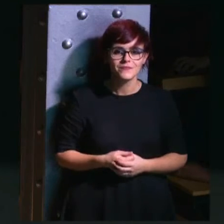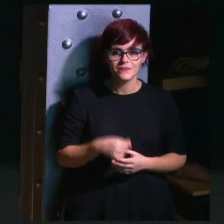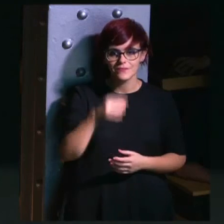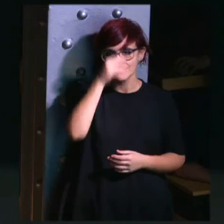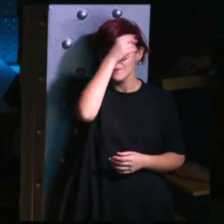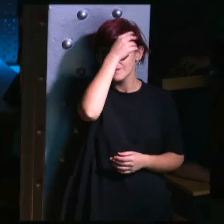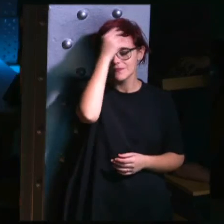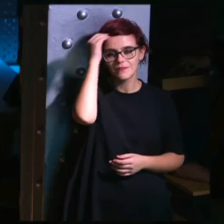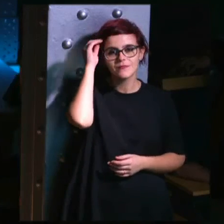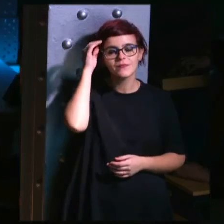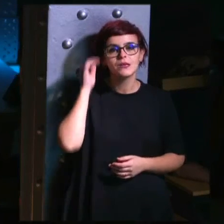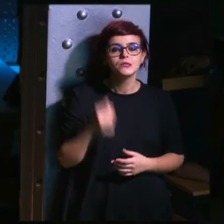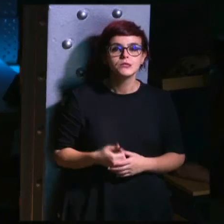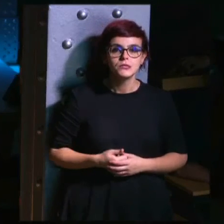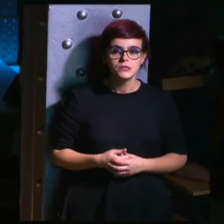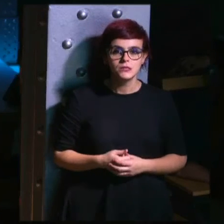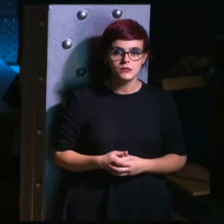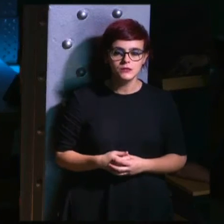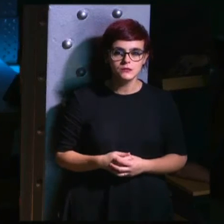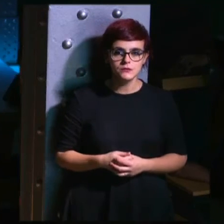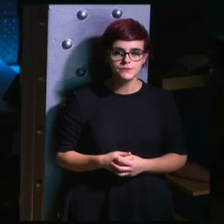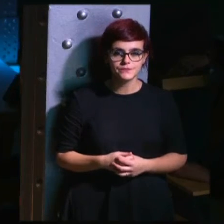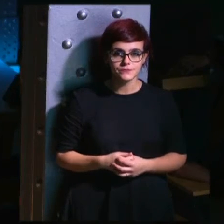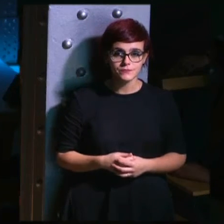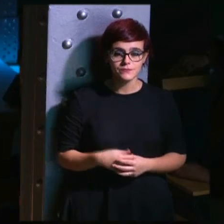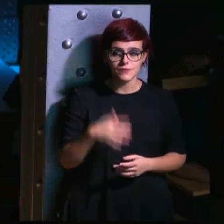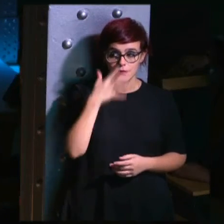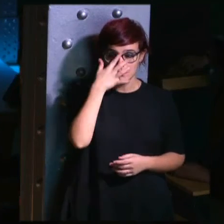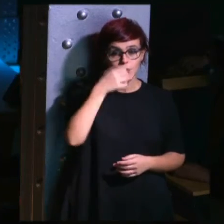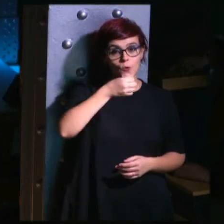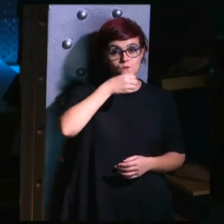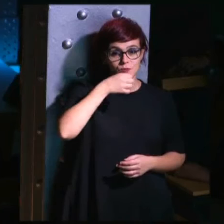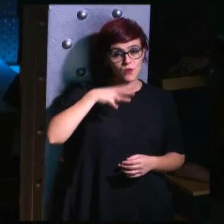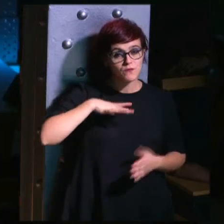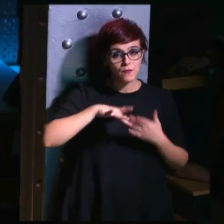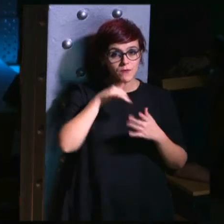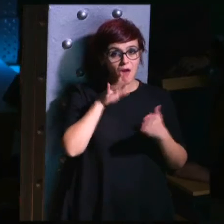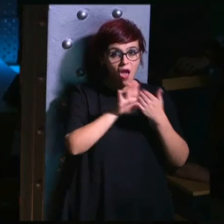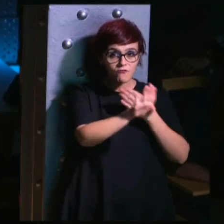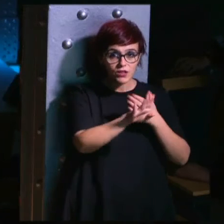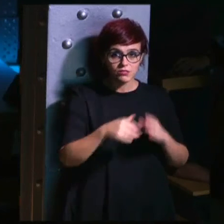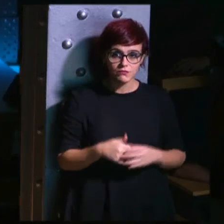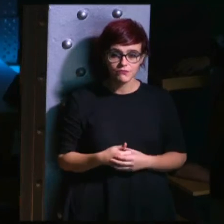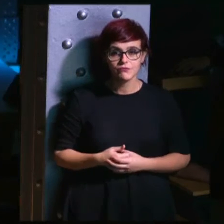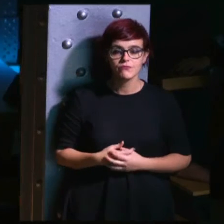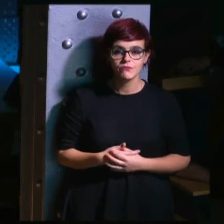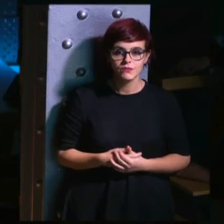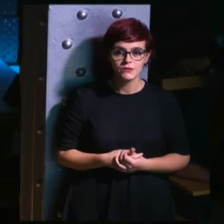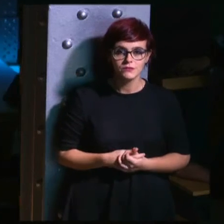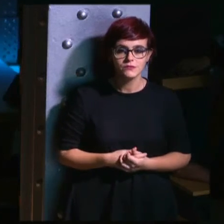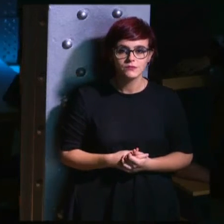¿Preguntas? Ahí hay un micro, por favor, para aquí enfrente.